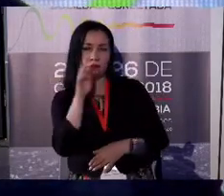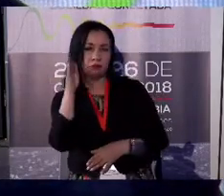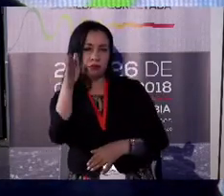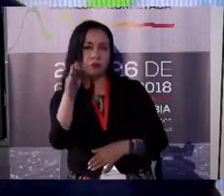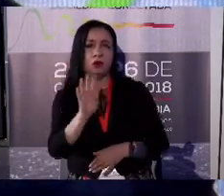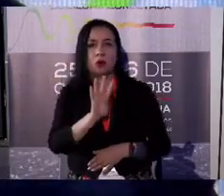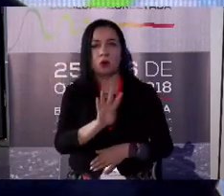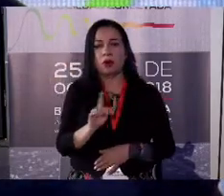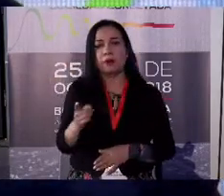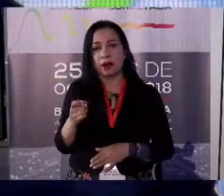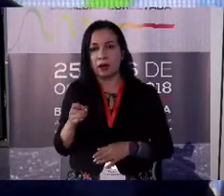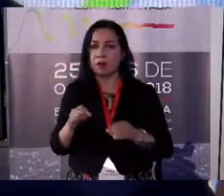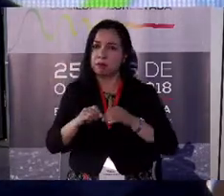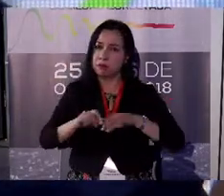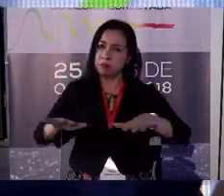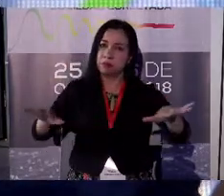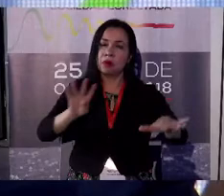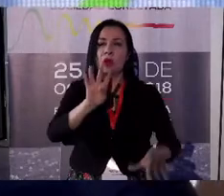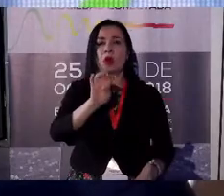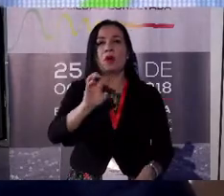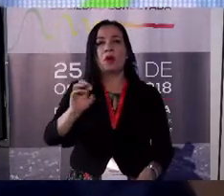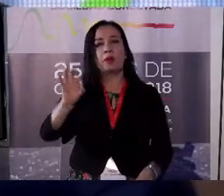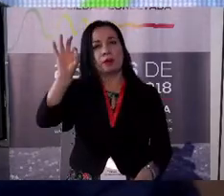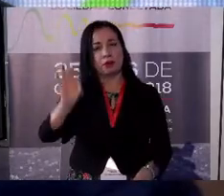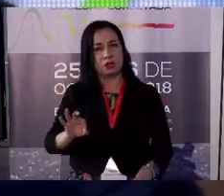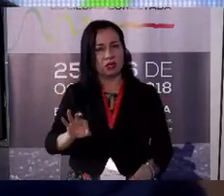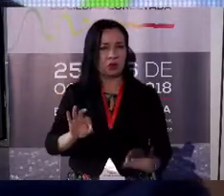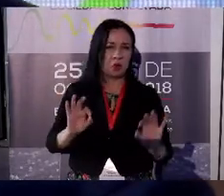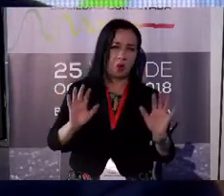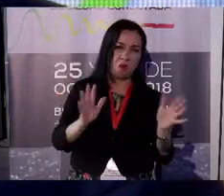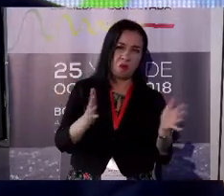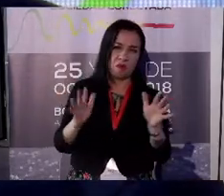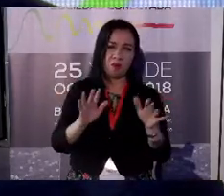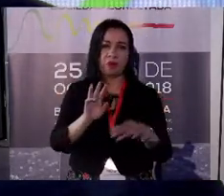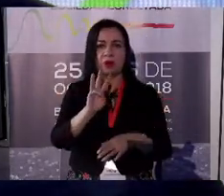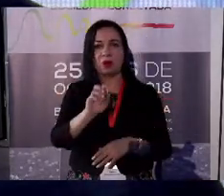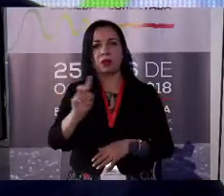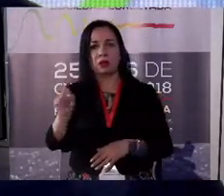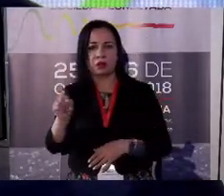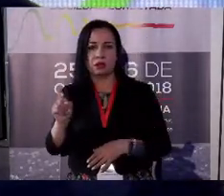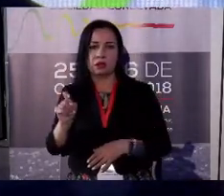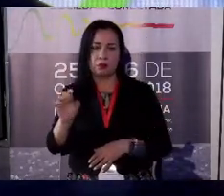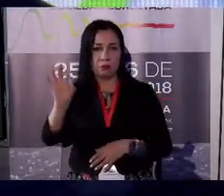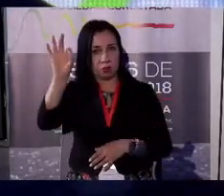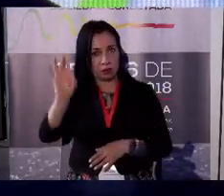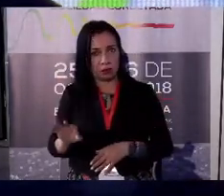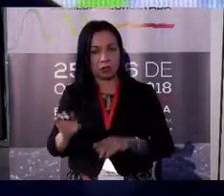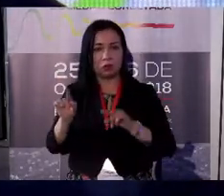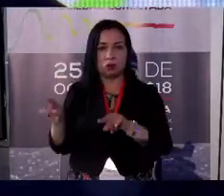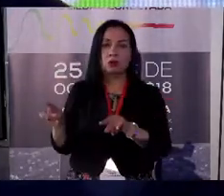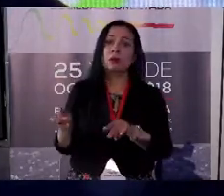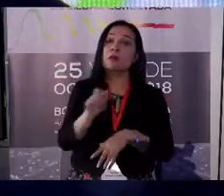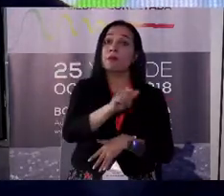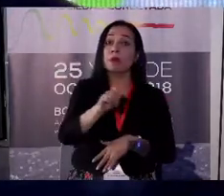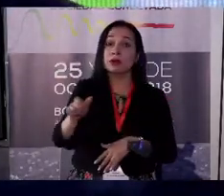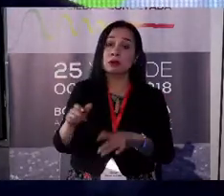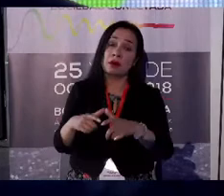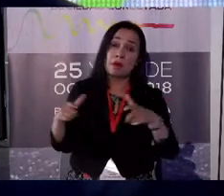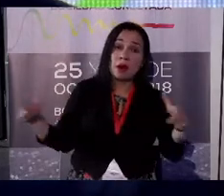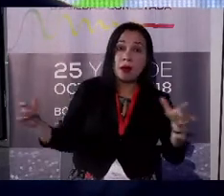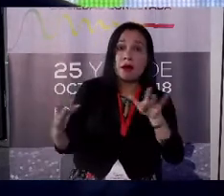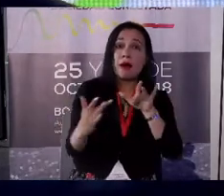4G ya va a tener una cobertura casi del 90%, 86%. Sin embargo, todavía va a haber mucha gente que no va a estar